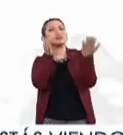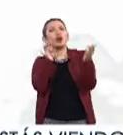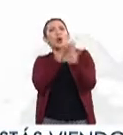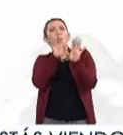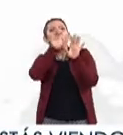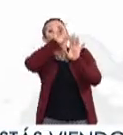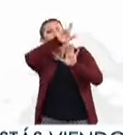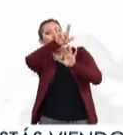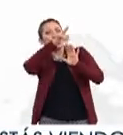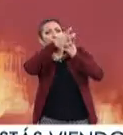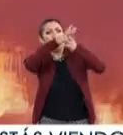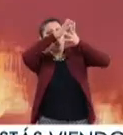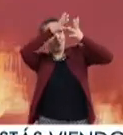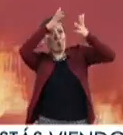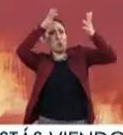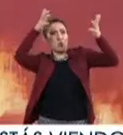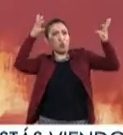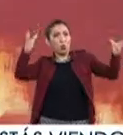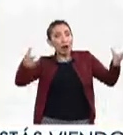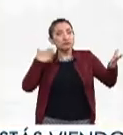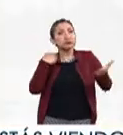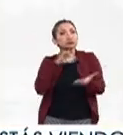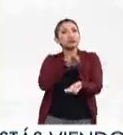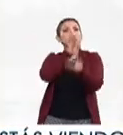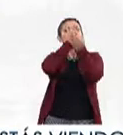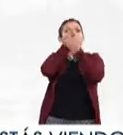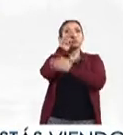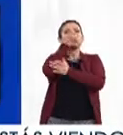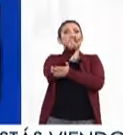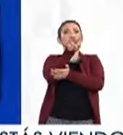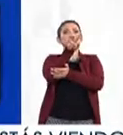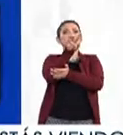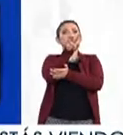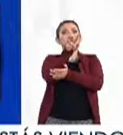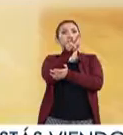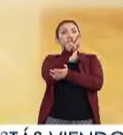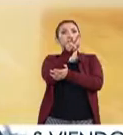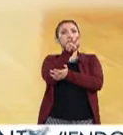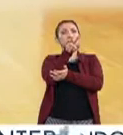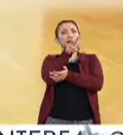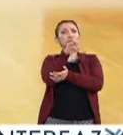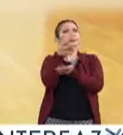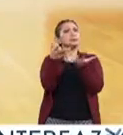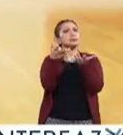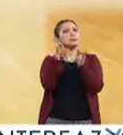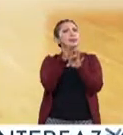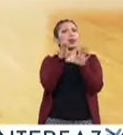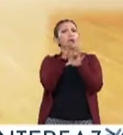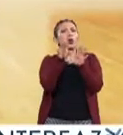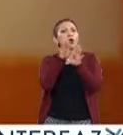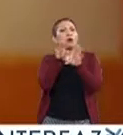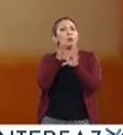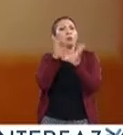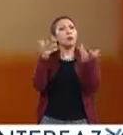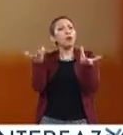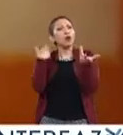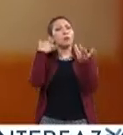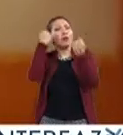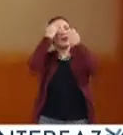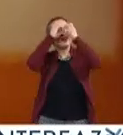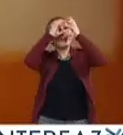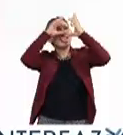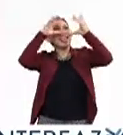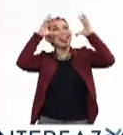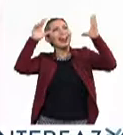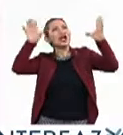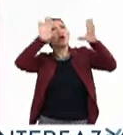un cuadro de grandes dimensiones, de pararte enfrente y que es como si fuera una ilusión